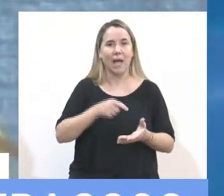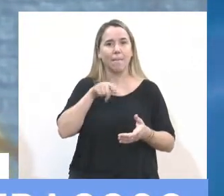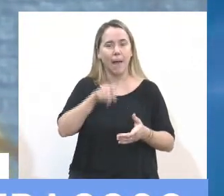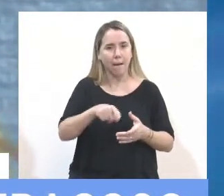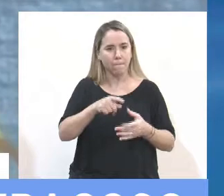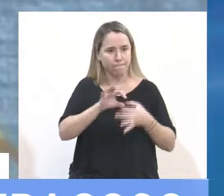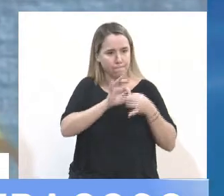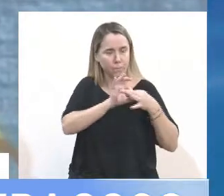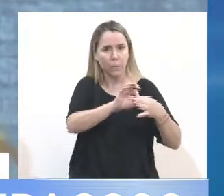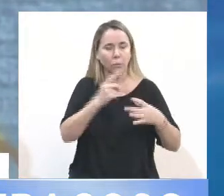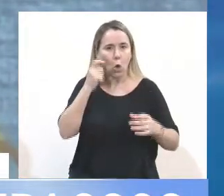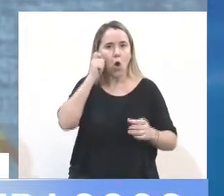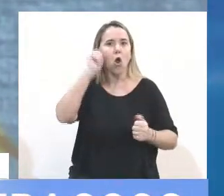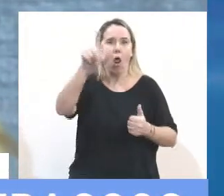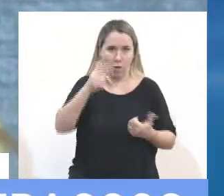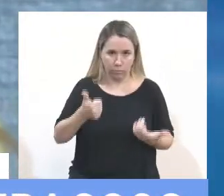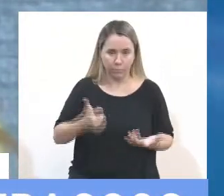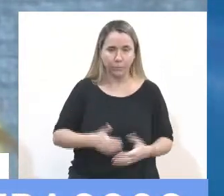gran logro de la Comisión.